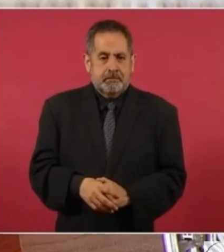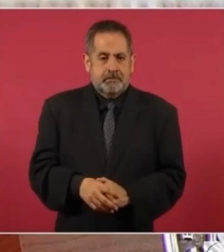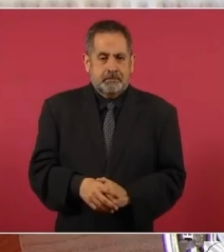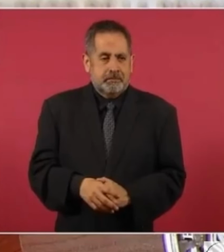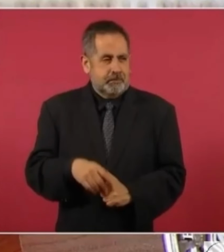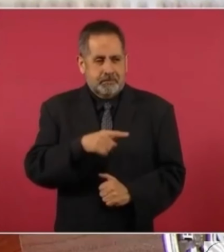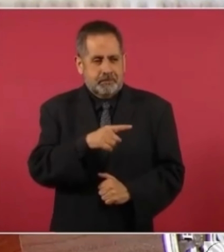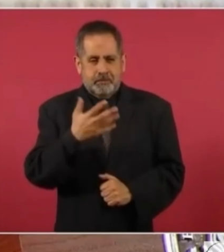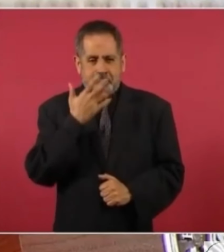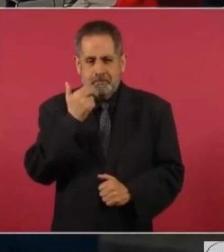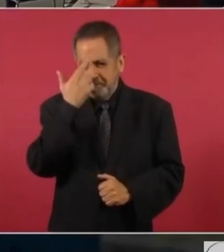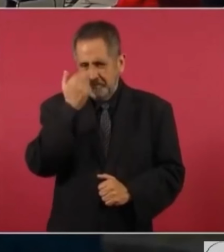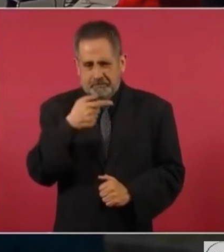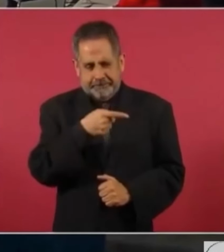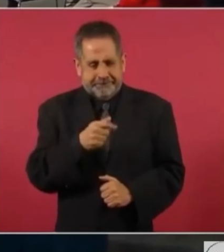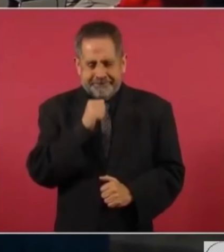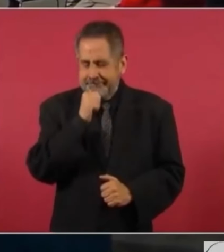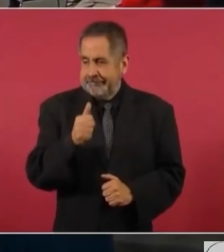justificación